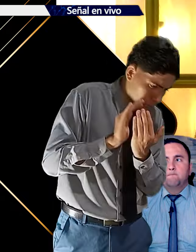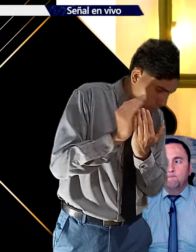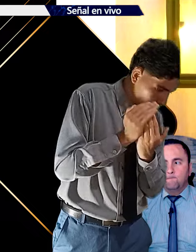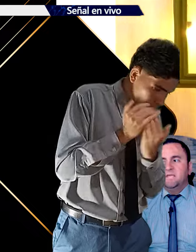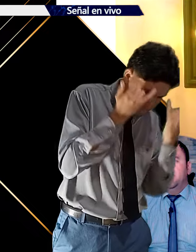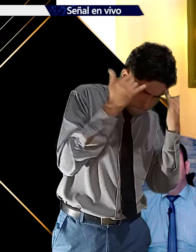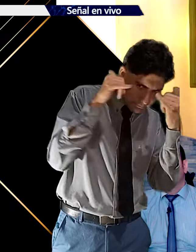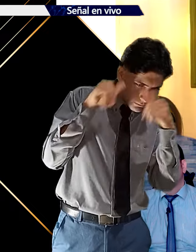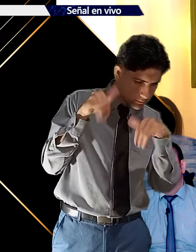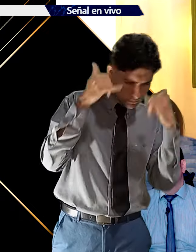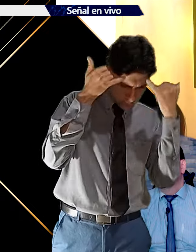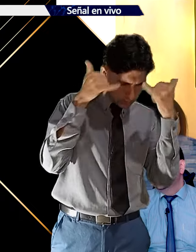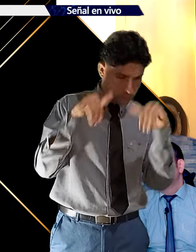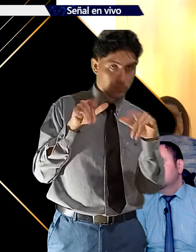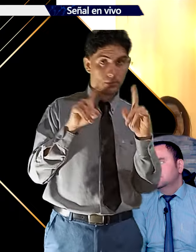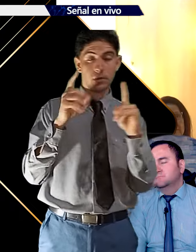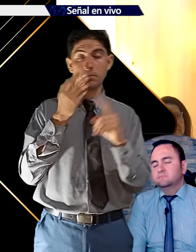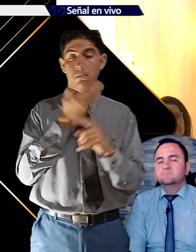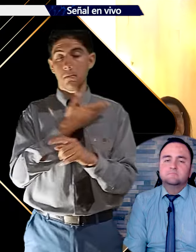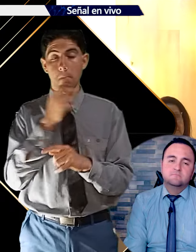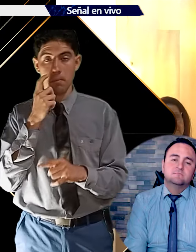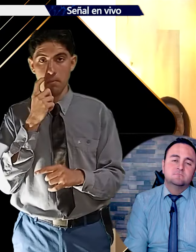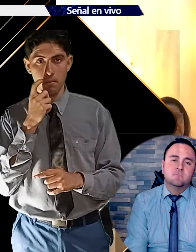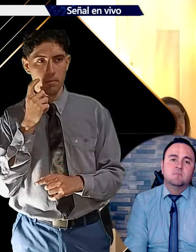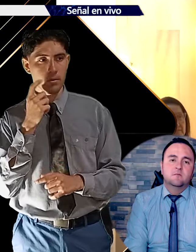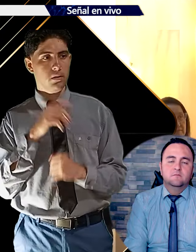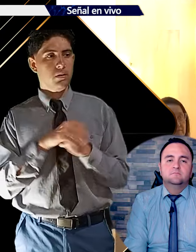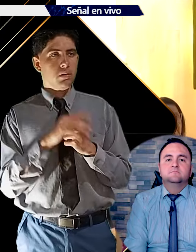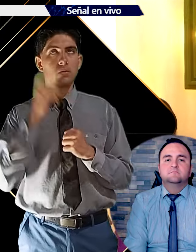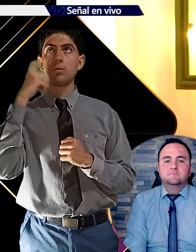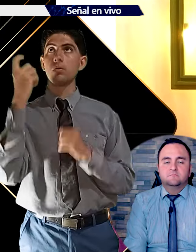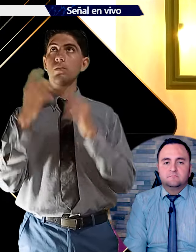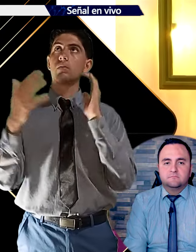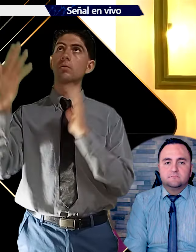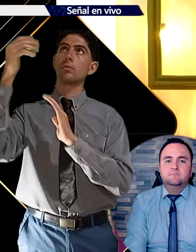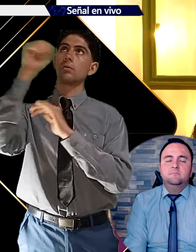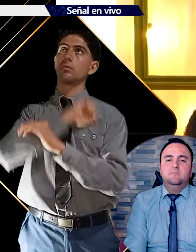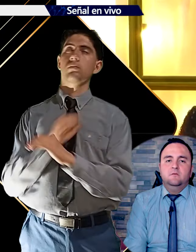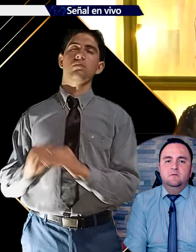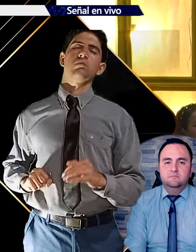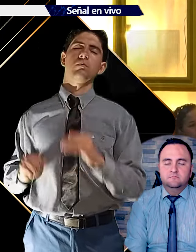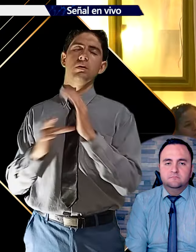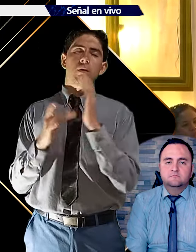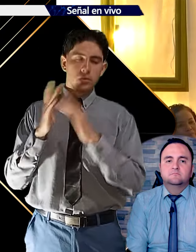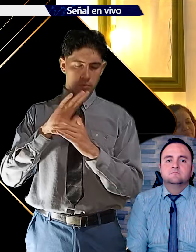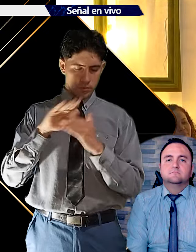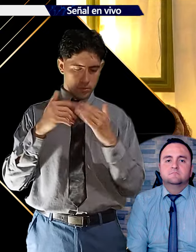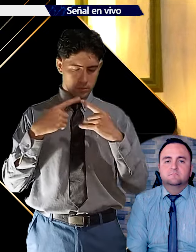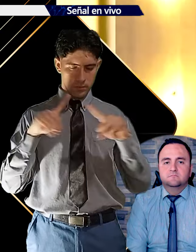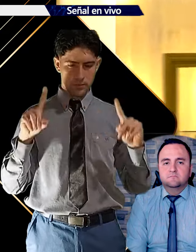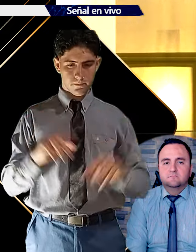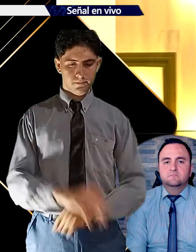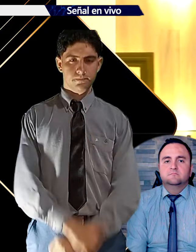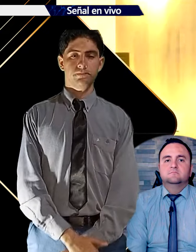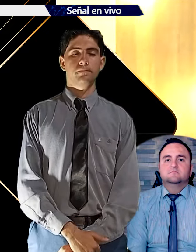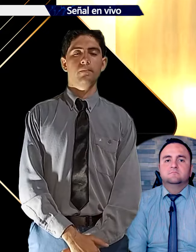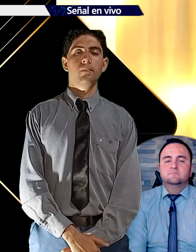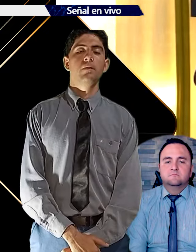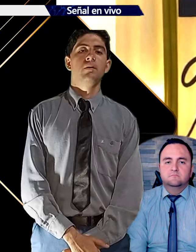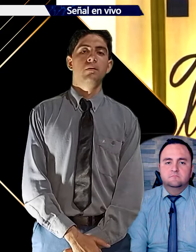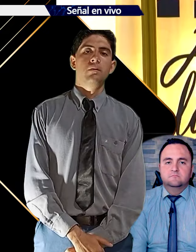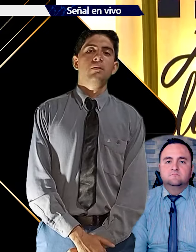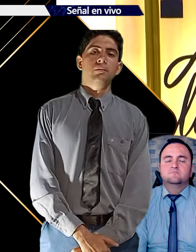ese espíritu de esconder, ese espíritu de mentir. Oh, pero cuando hay un papá y una mamá que buscan a Dios, las